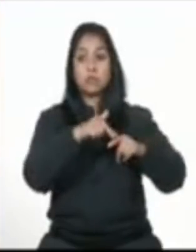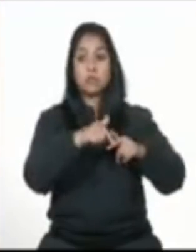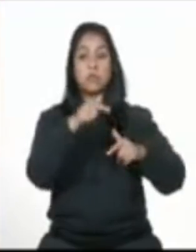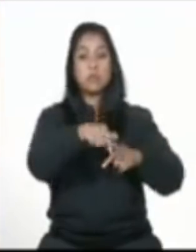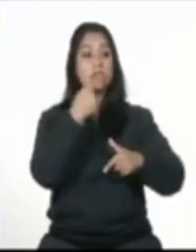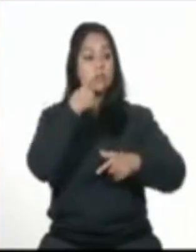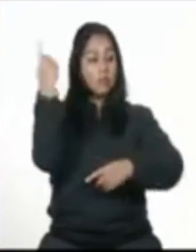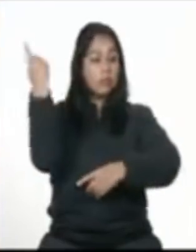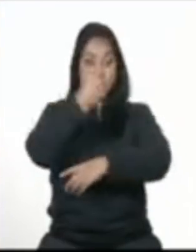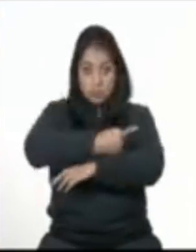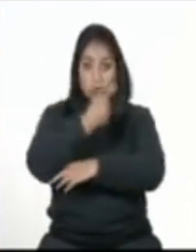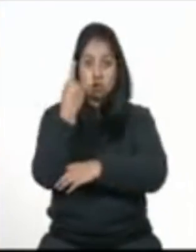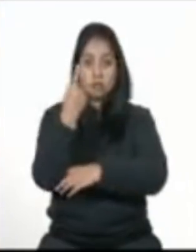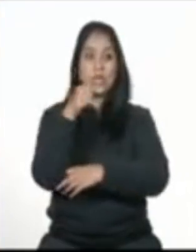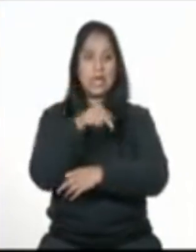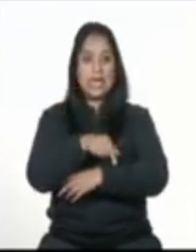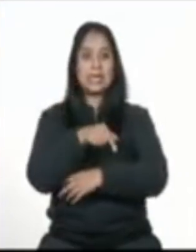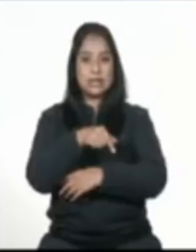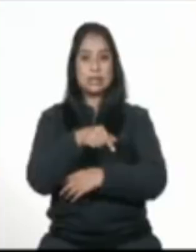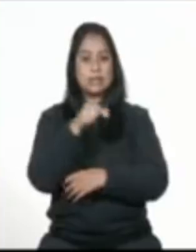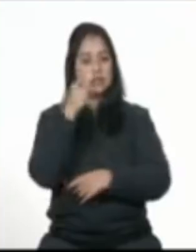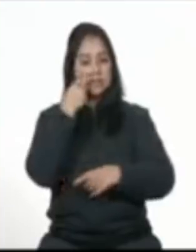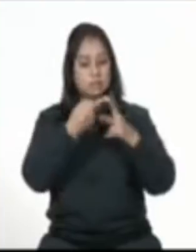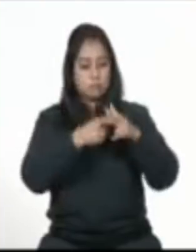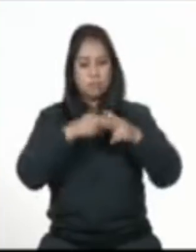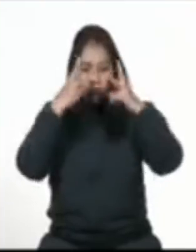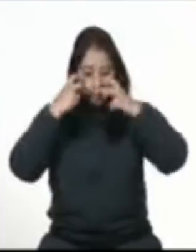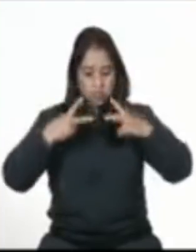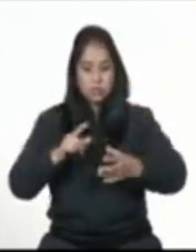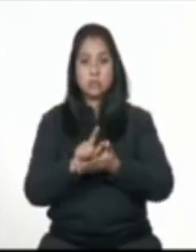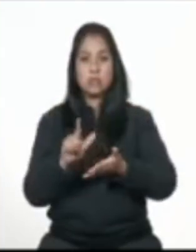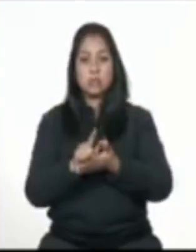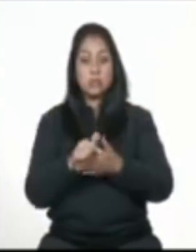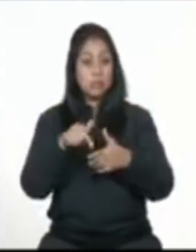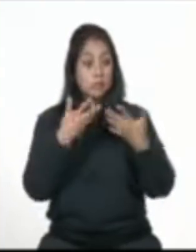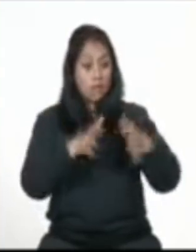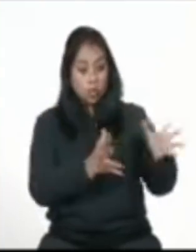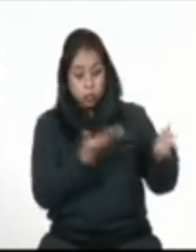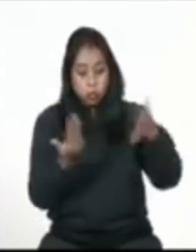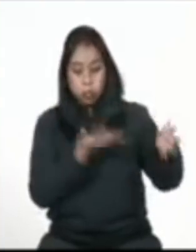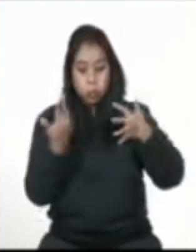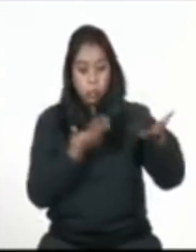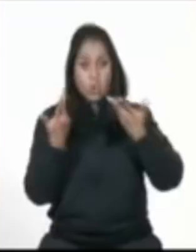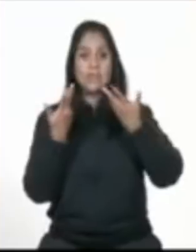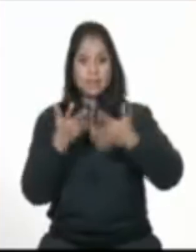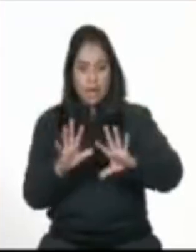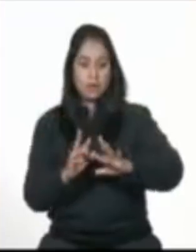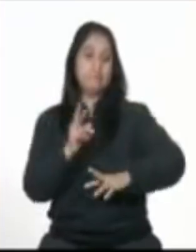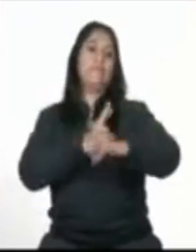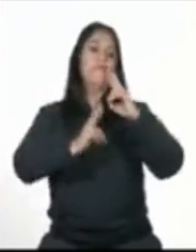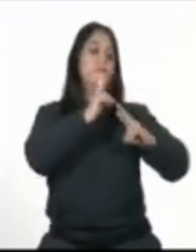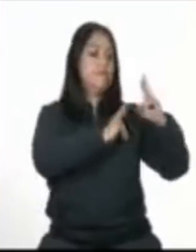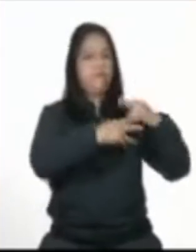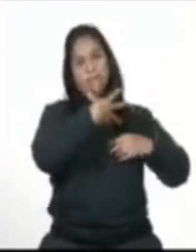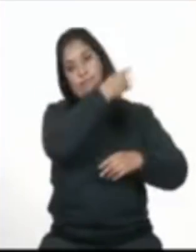puestos fronterizos, para que podamos tener, nomás hayan descargado su mercadería, regresen y abandonen